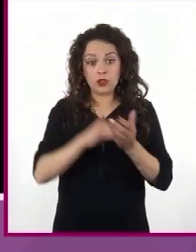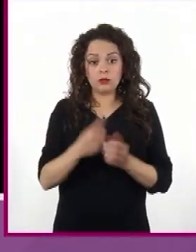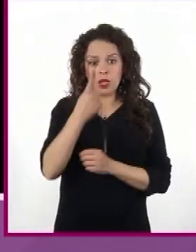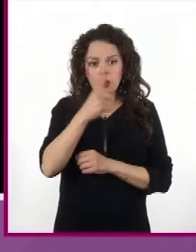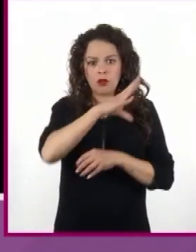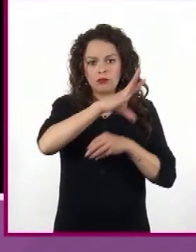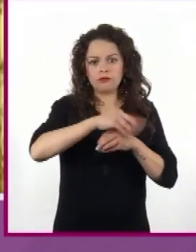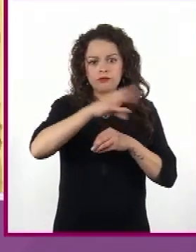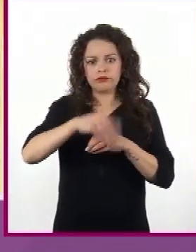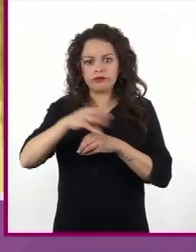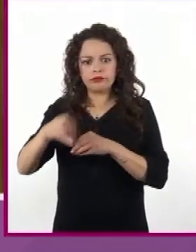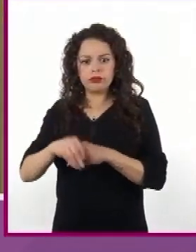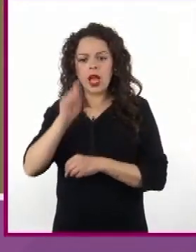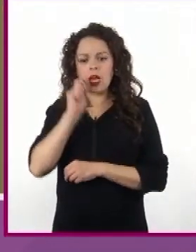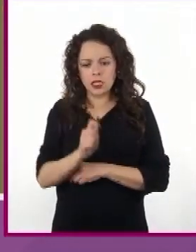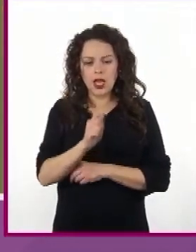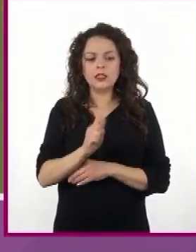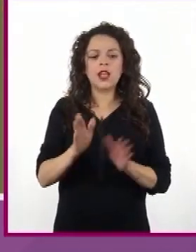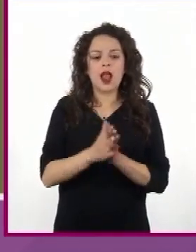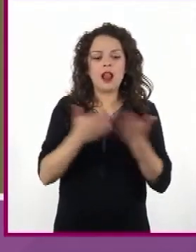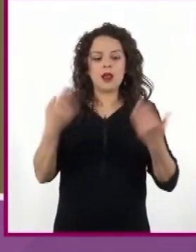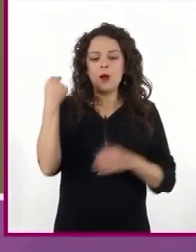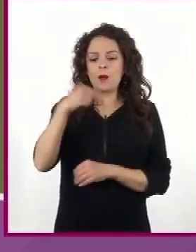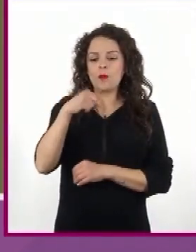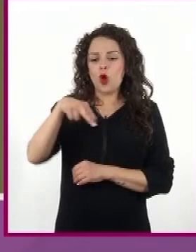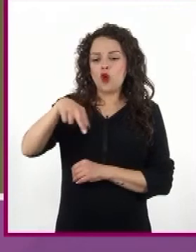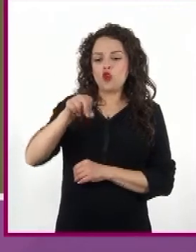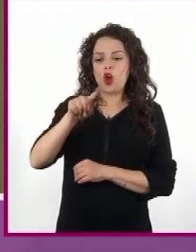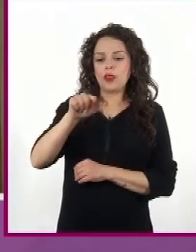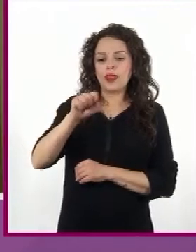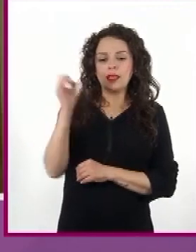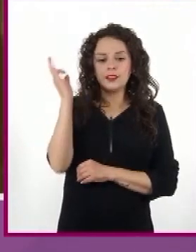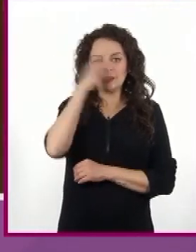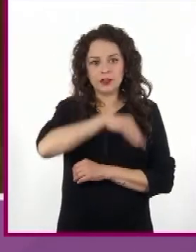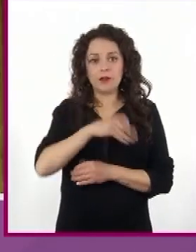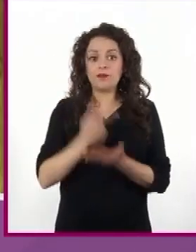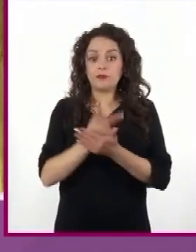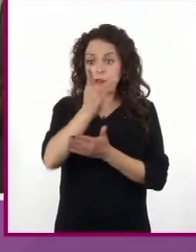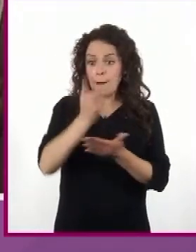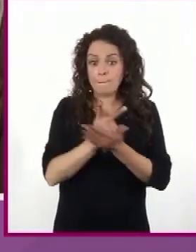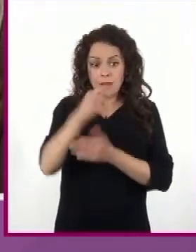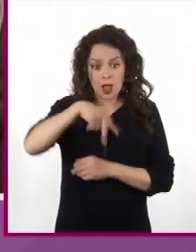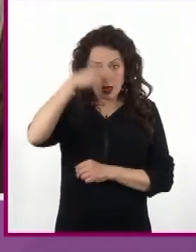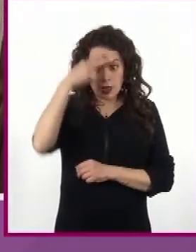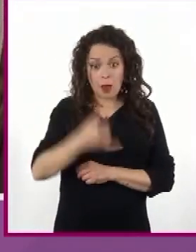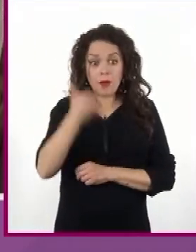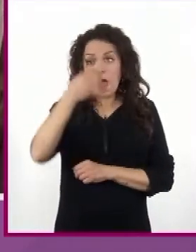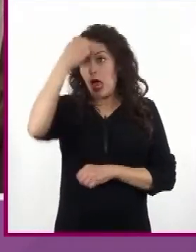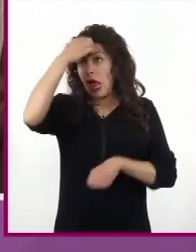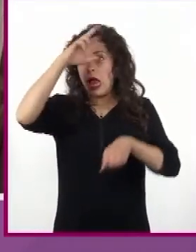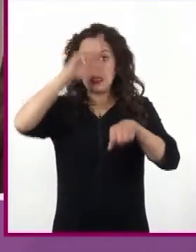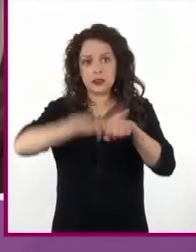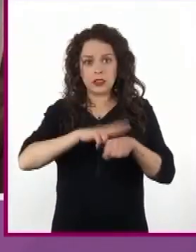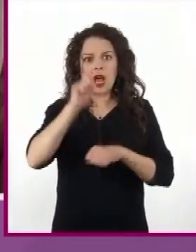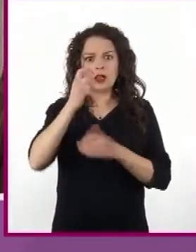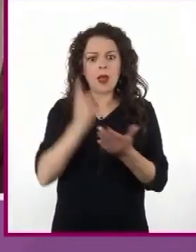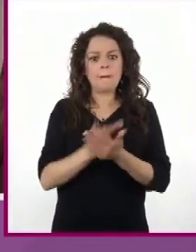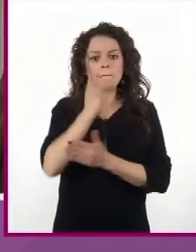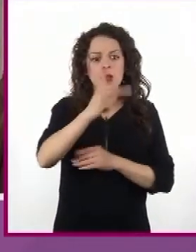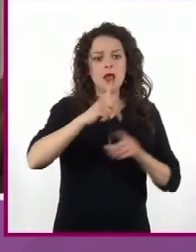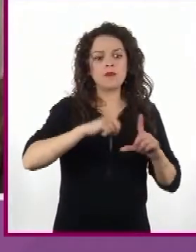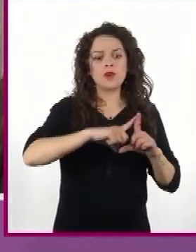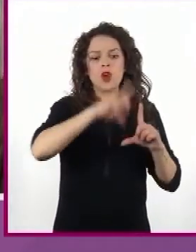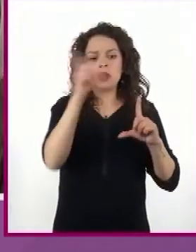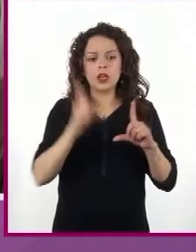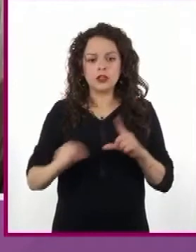en Notas Falsas. Recibió premios y condecoraciones en México y en el extranjero, entre estos el Premio Nacional de Ciencias